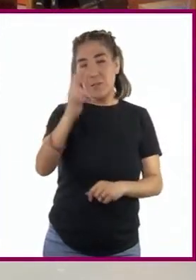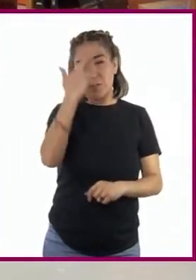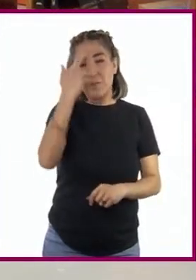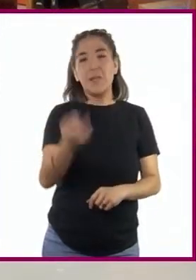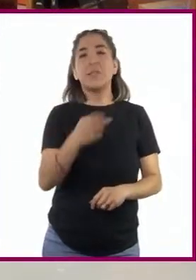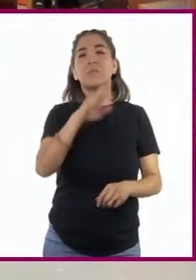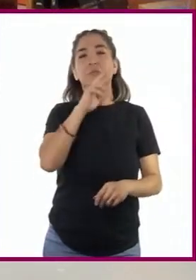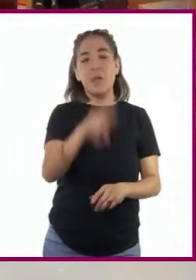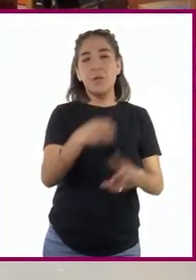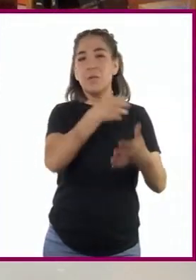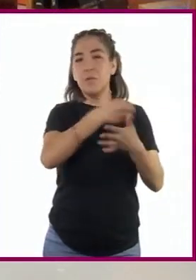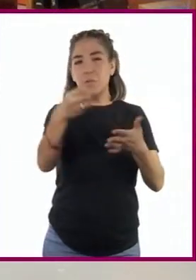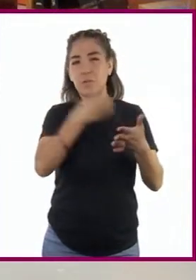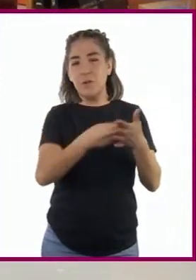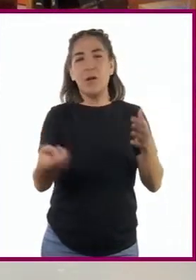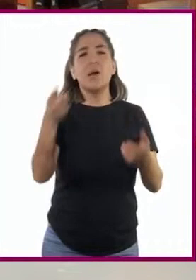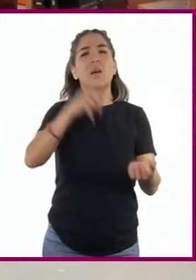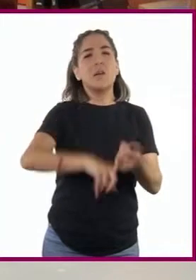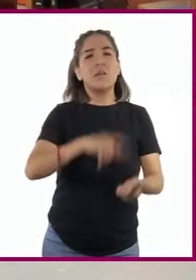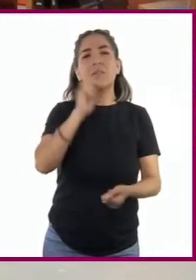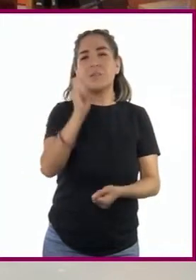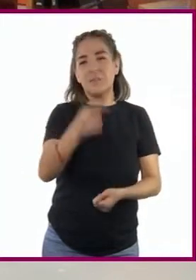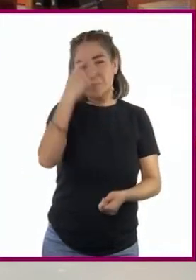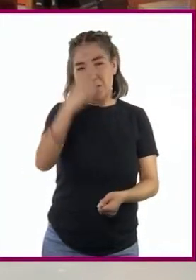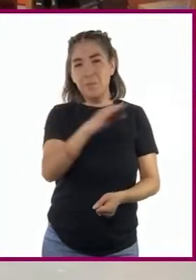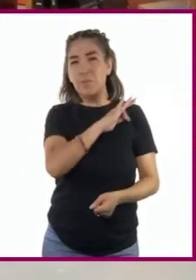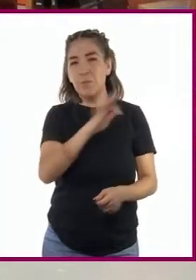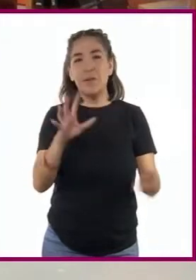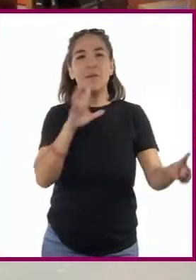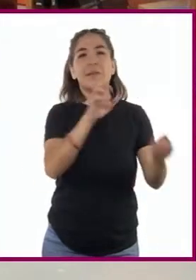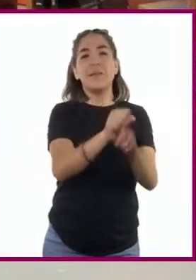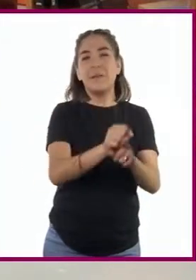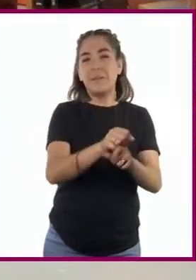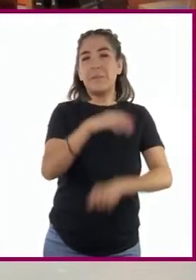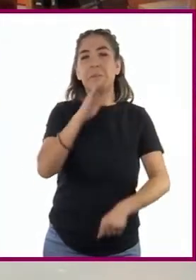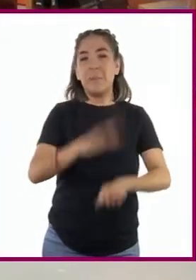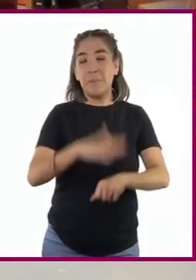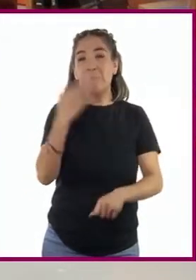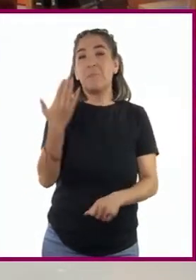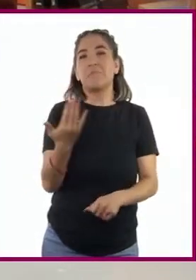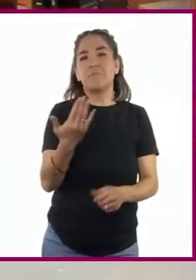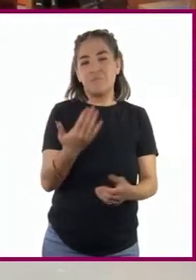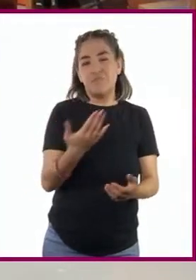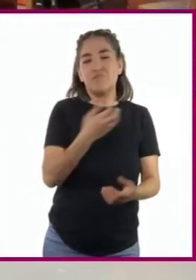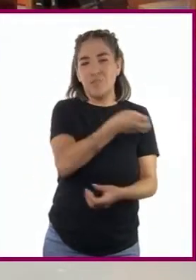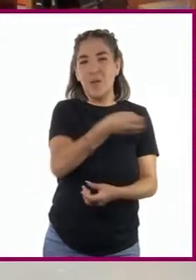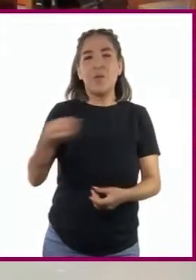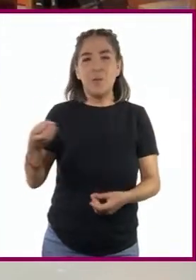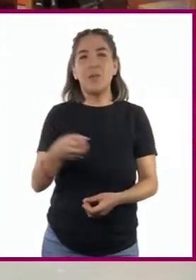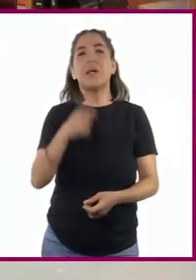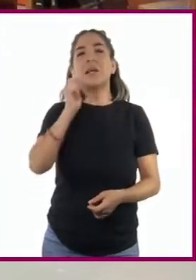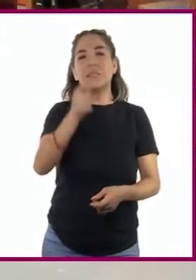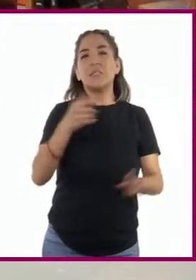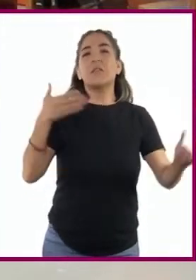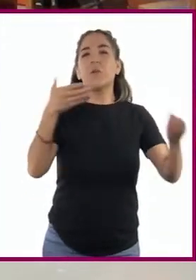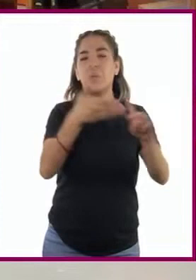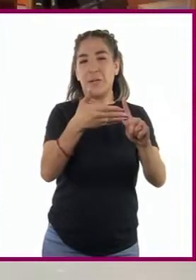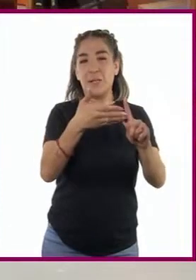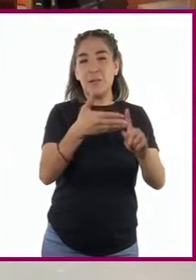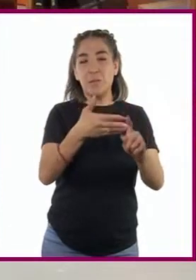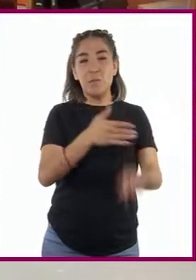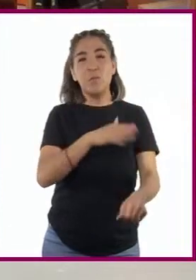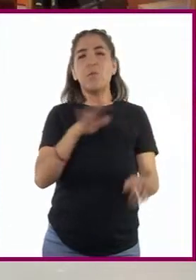mejor organización contribuye a alcanzar de manera más adecuada los objetivos. Para